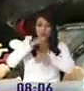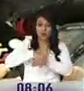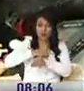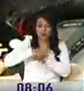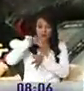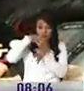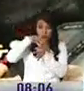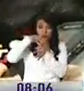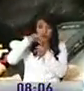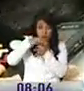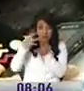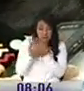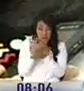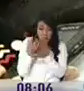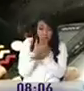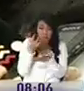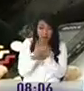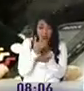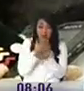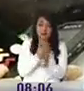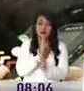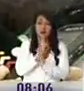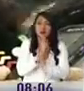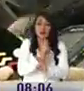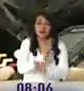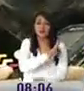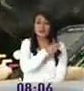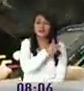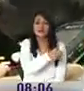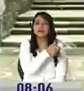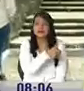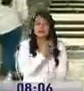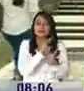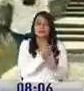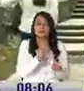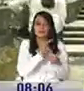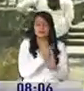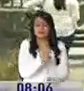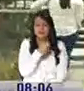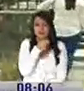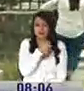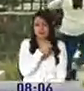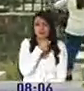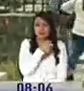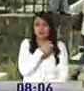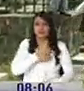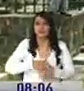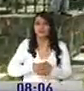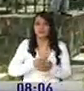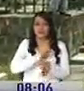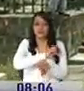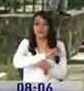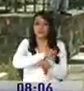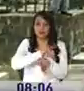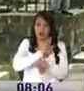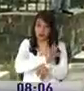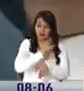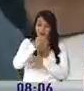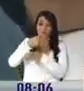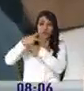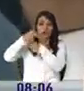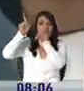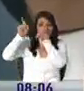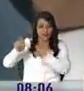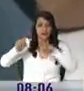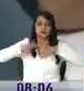están montando en los resultados de sus propios estudios dijo que la fiscalía y el cne deberán actuar en este caso